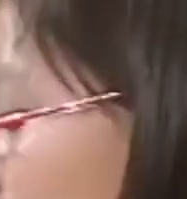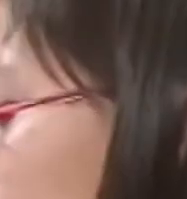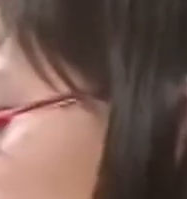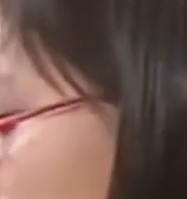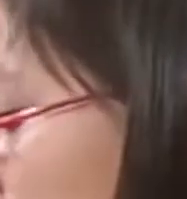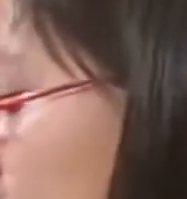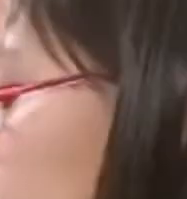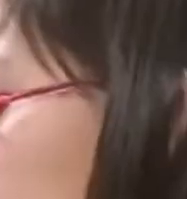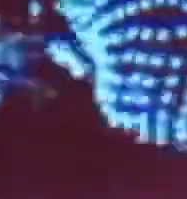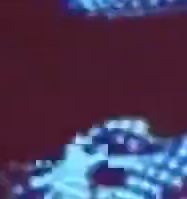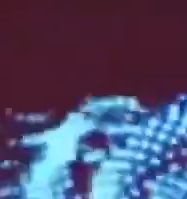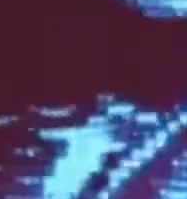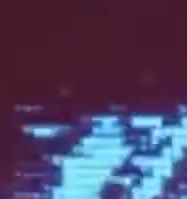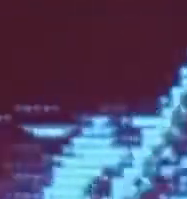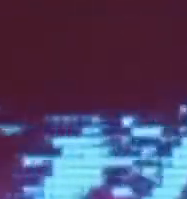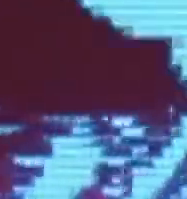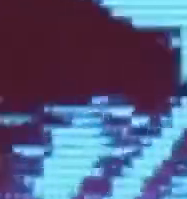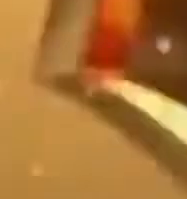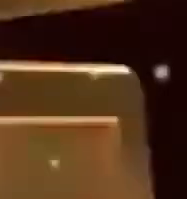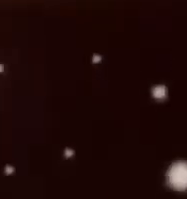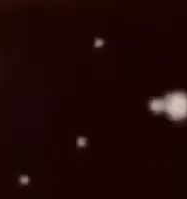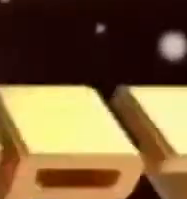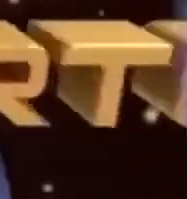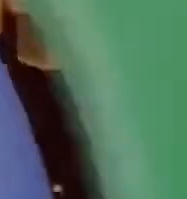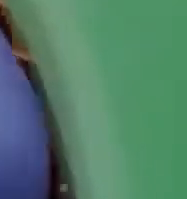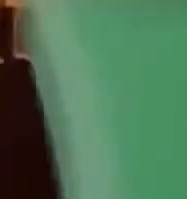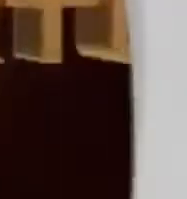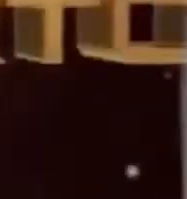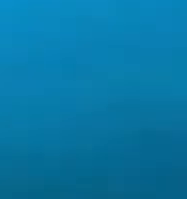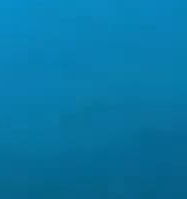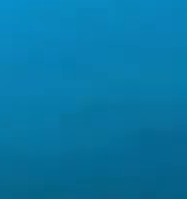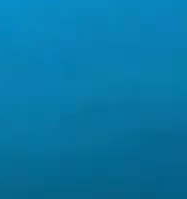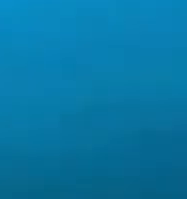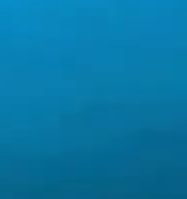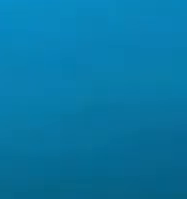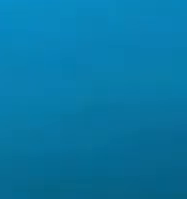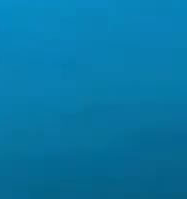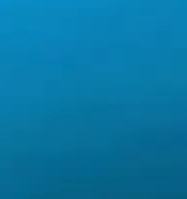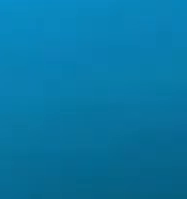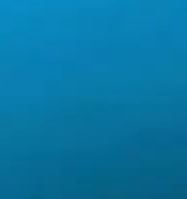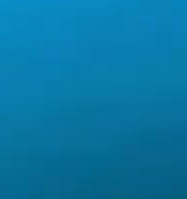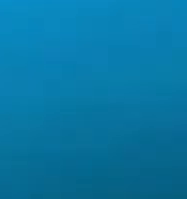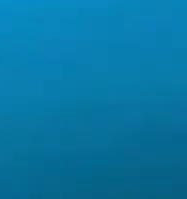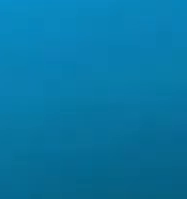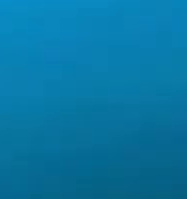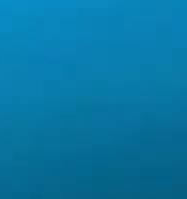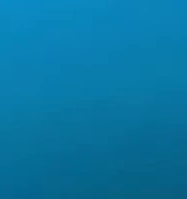Este sábado, BTV en concierto. 22 horas por Bolivia TV.